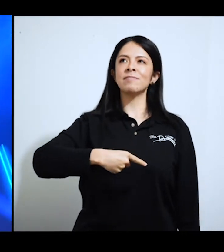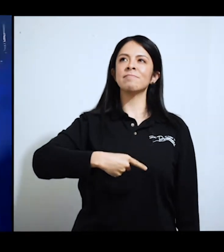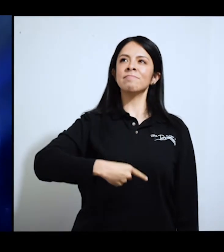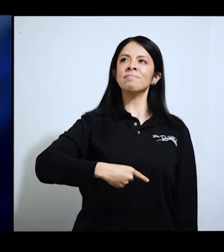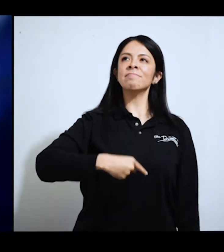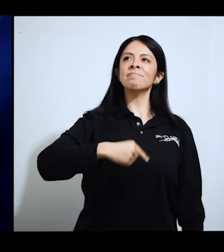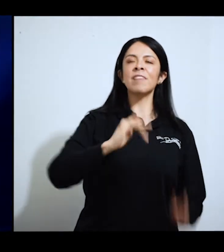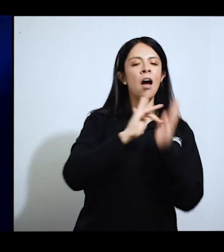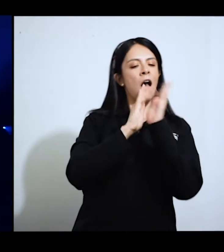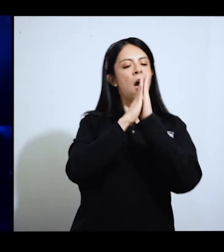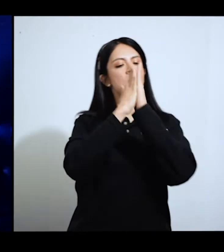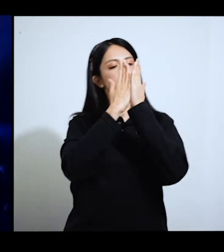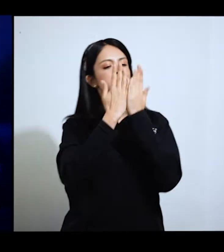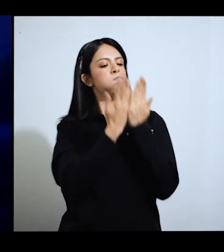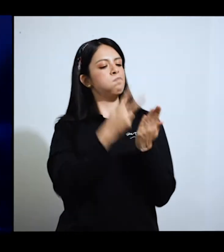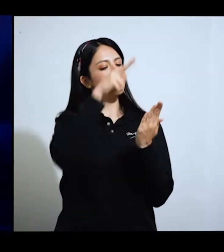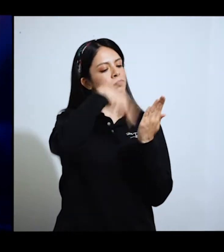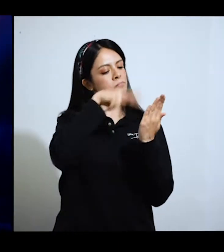la